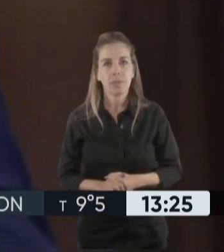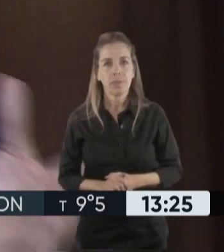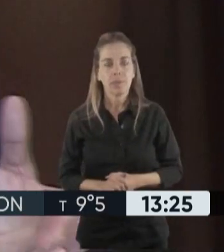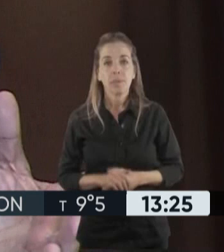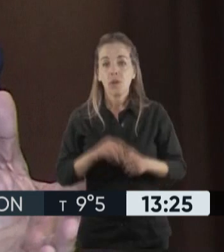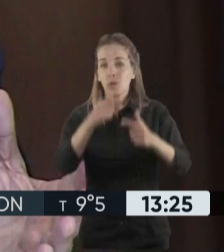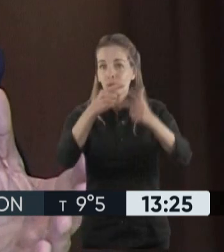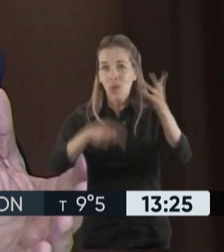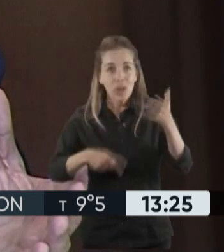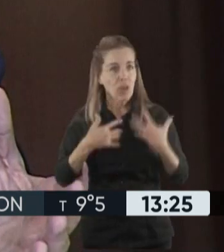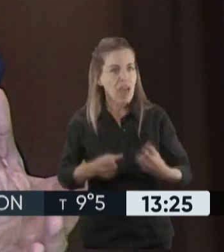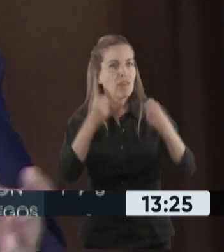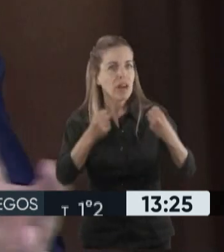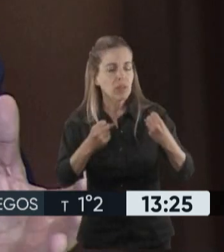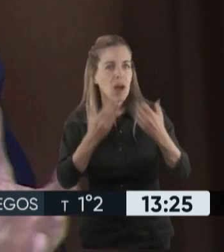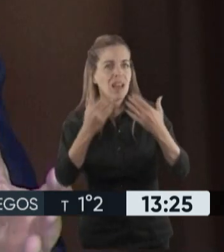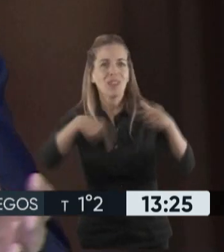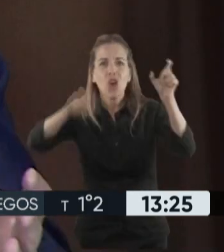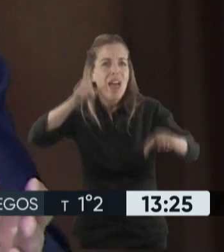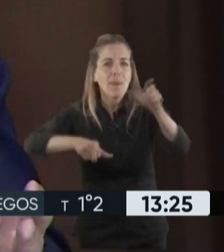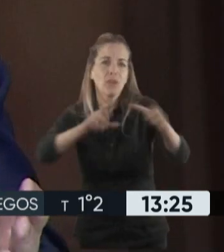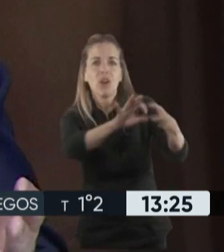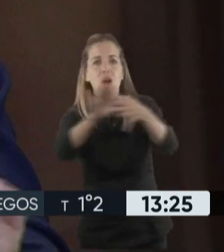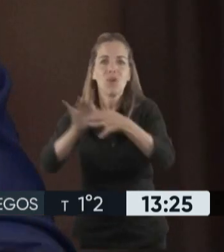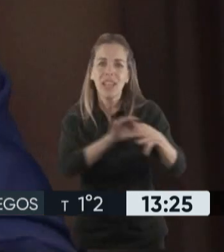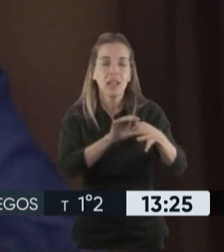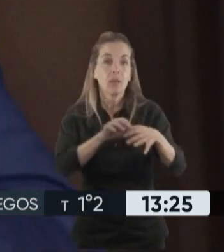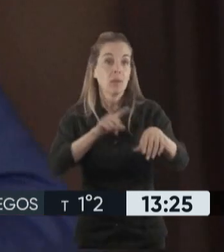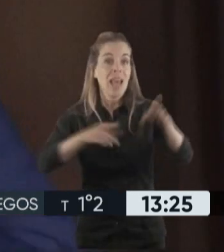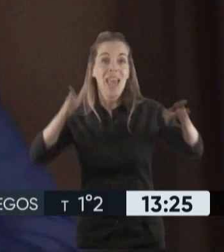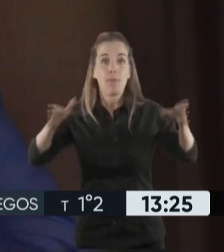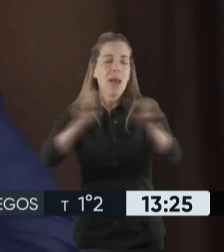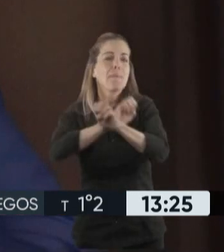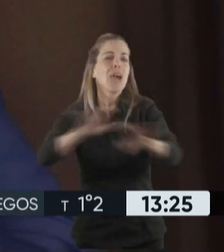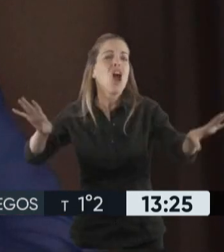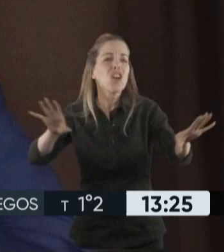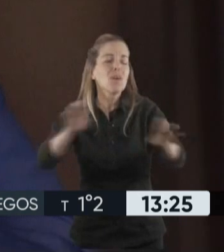Este fue un esfuerzo de todos juntos, en el peor momento de la historia de la humanidad.